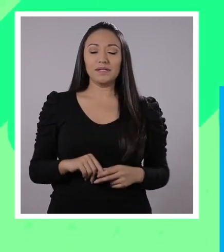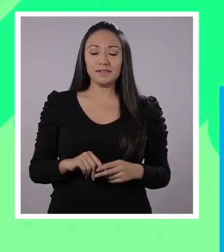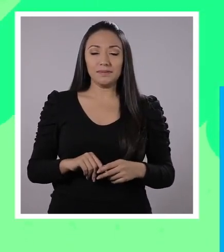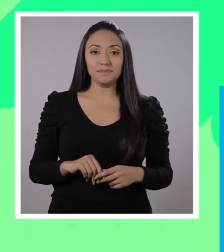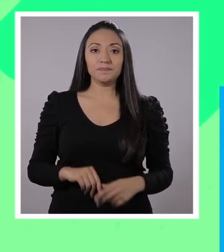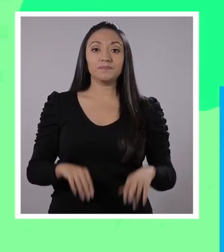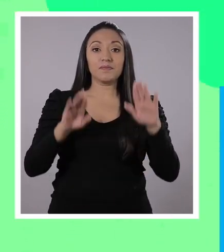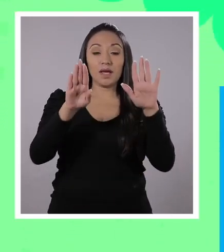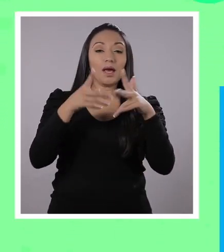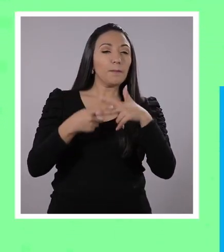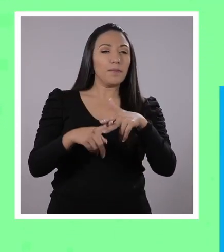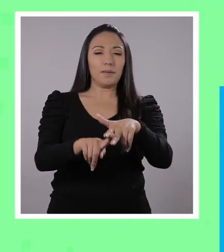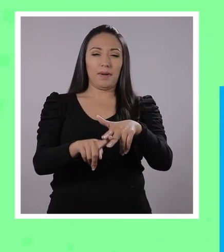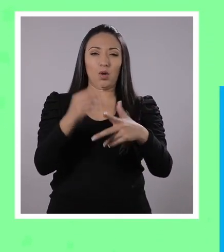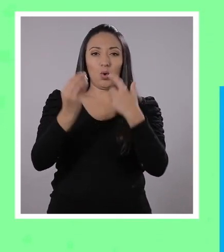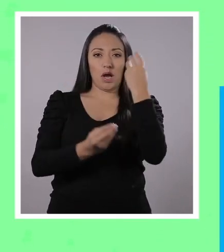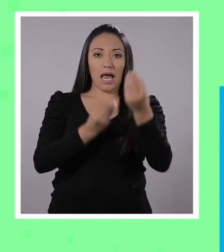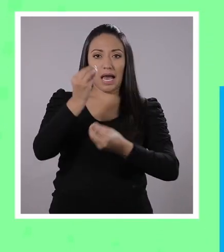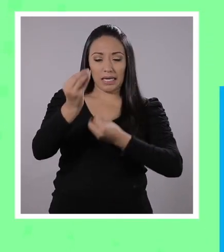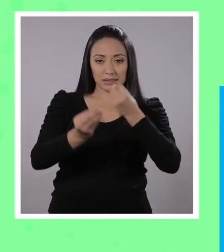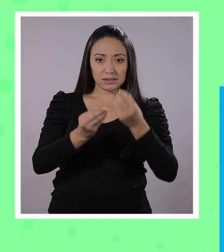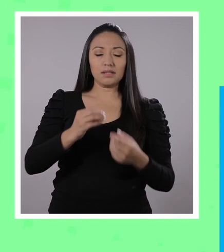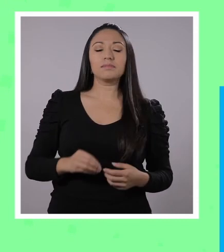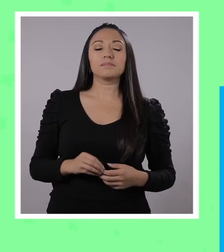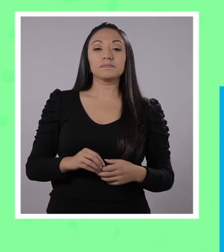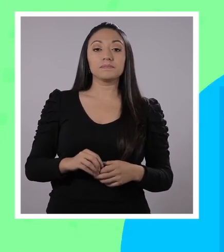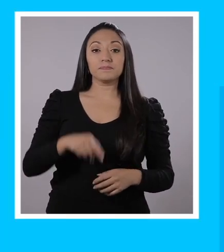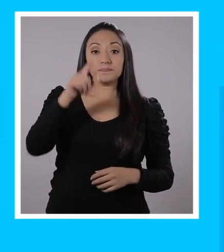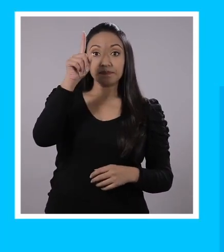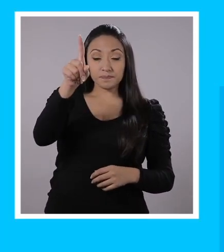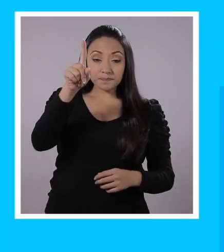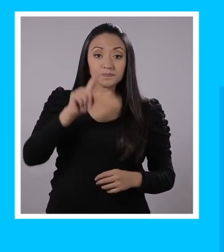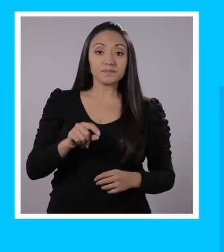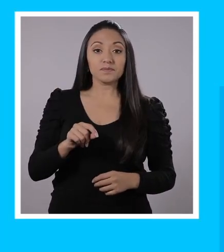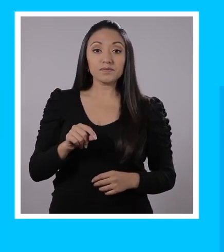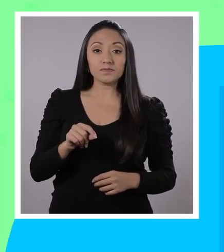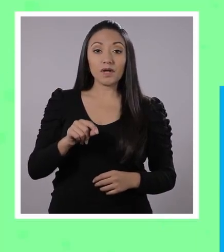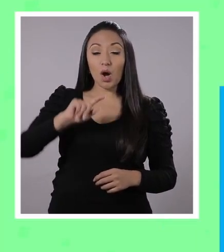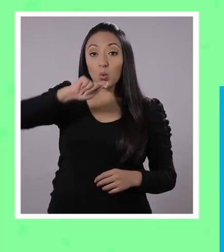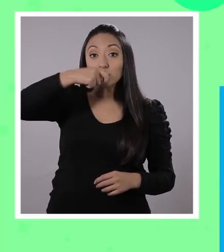chicos. El primer elemento que vamos a colocar es una cucharita.